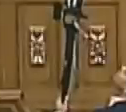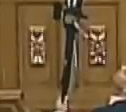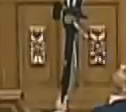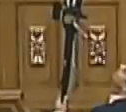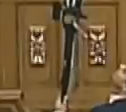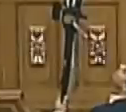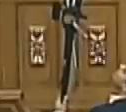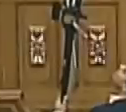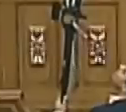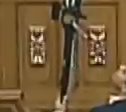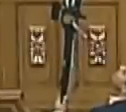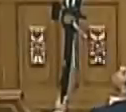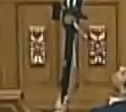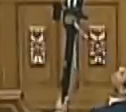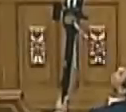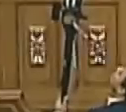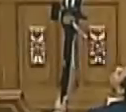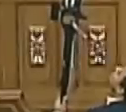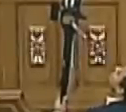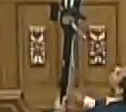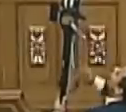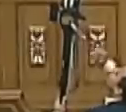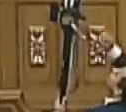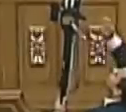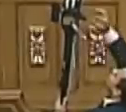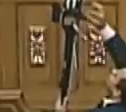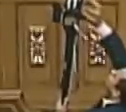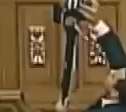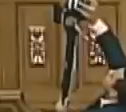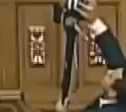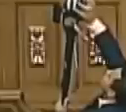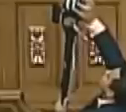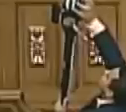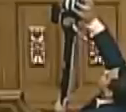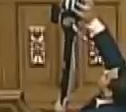punto. Destacan que estas acciones de Europa... Uno ve